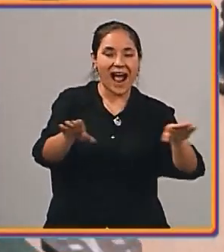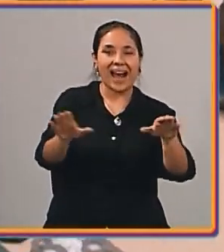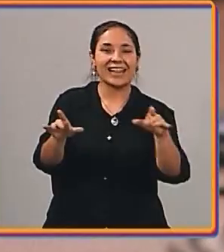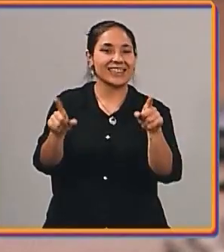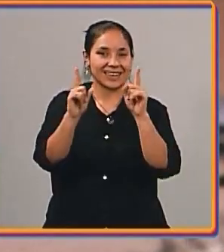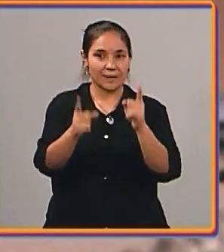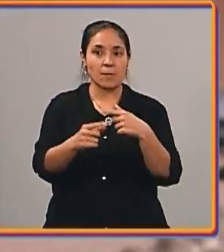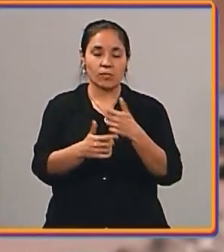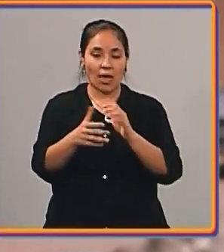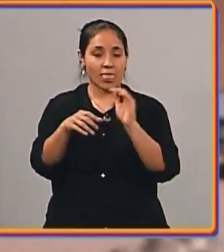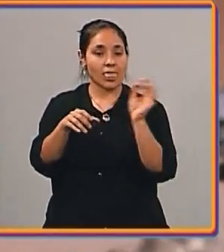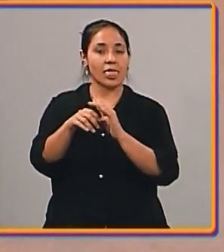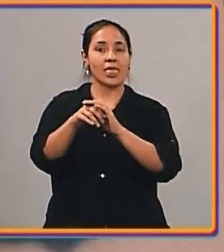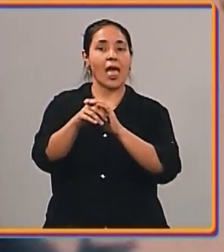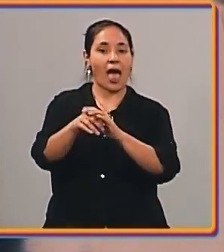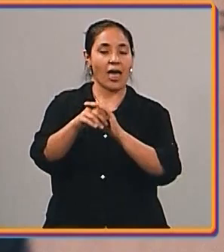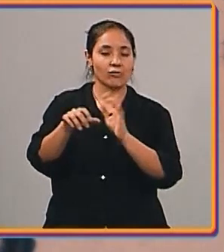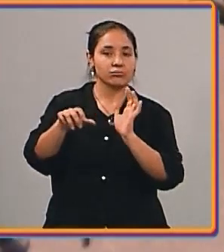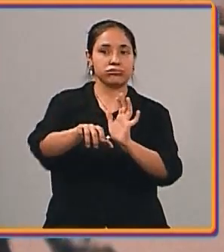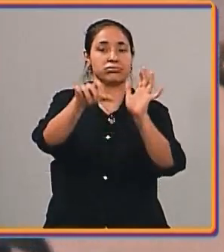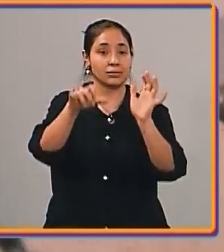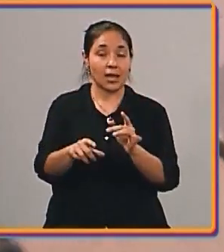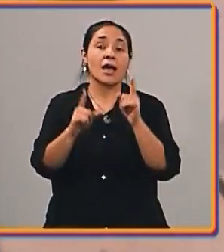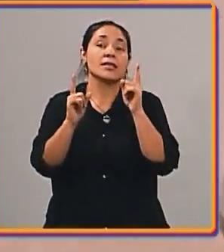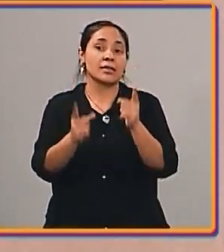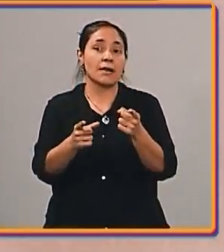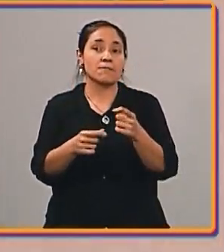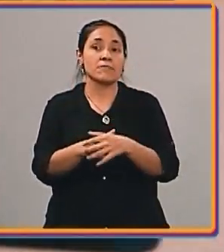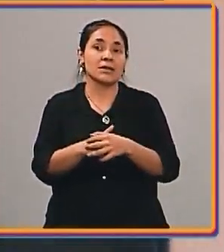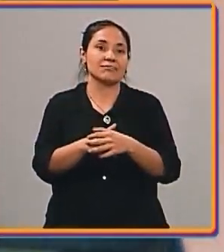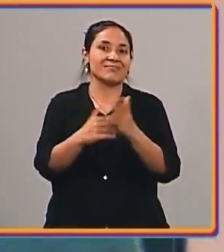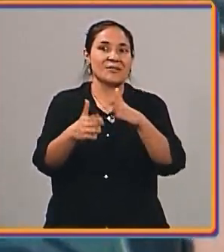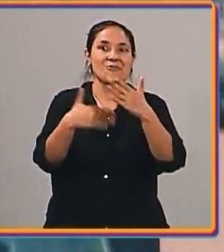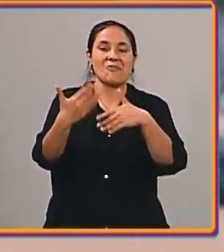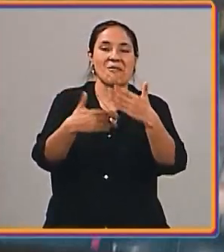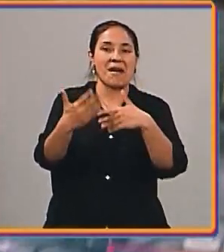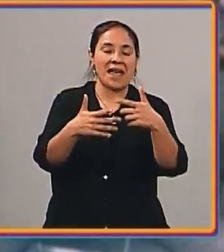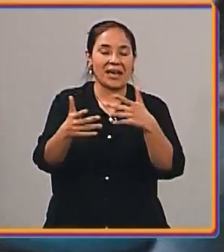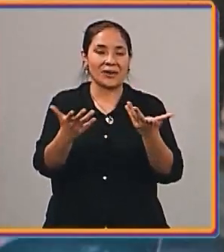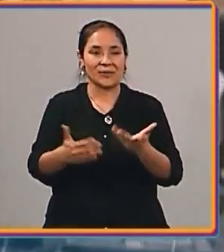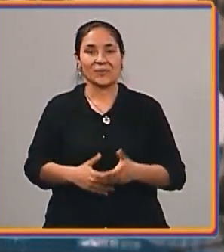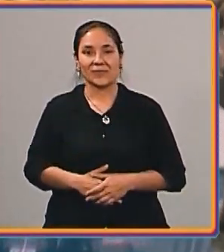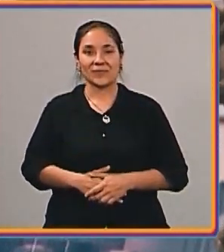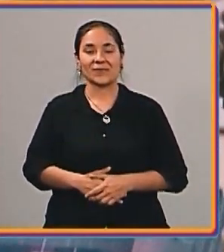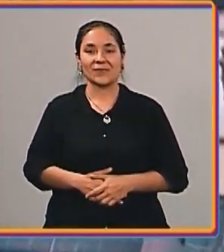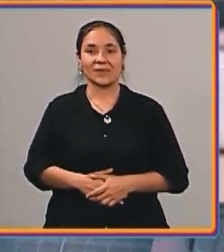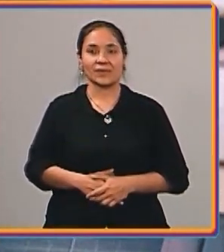tablero mientras lanzamos dados y nos enfrentamos a bestias enemigas a lo largo de una entretenidísima partida de